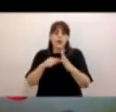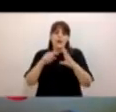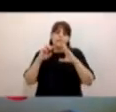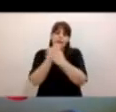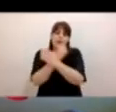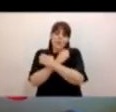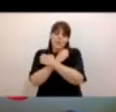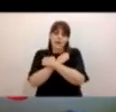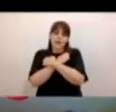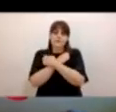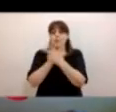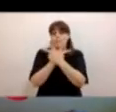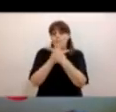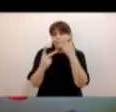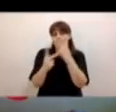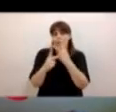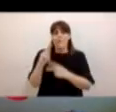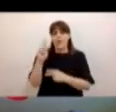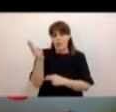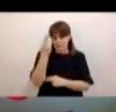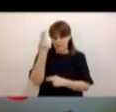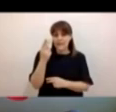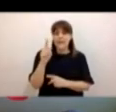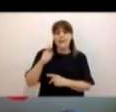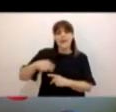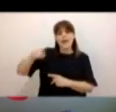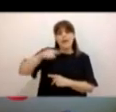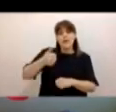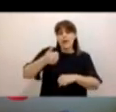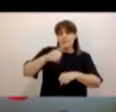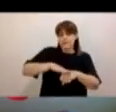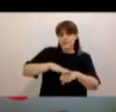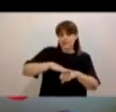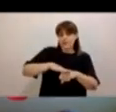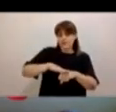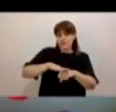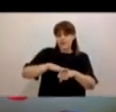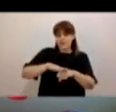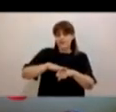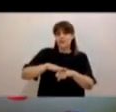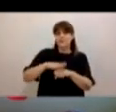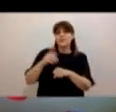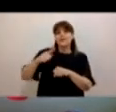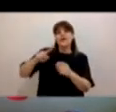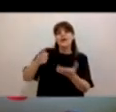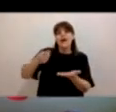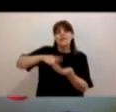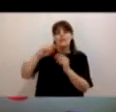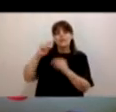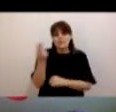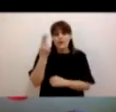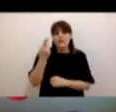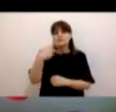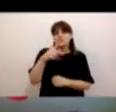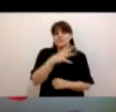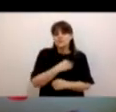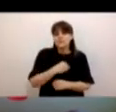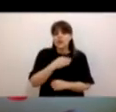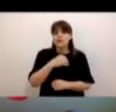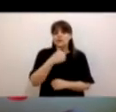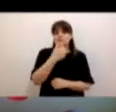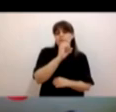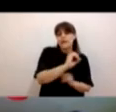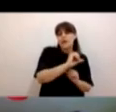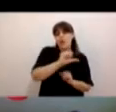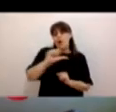administrativos de las universidades que tienen hijos entre 0 y 17 años y les quiero compartir un poco la situación